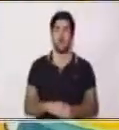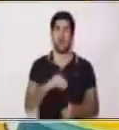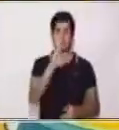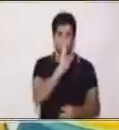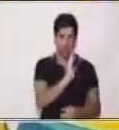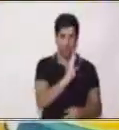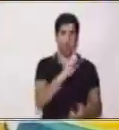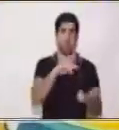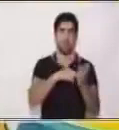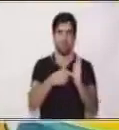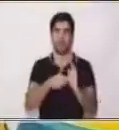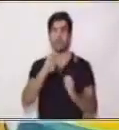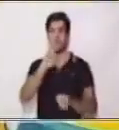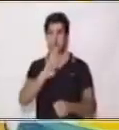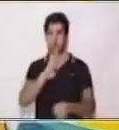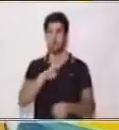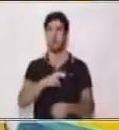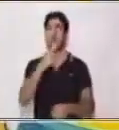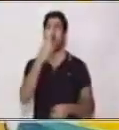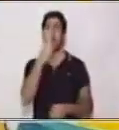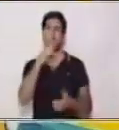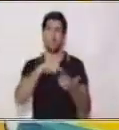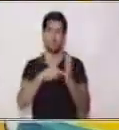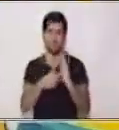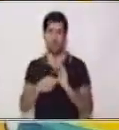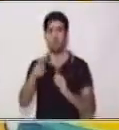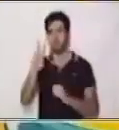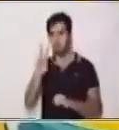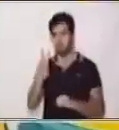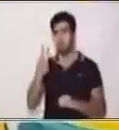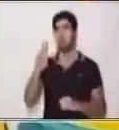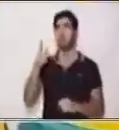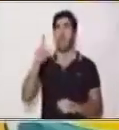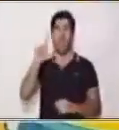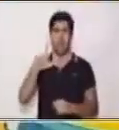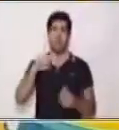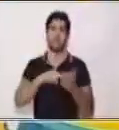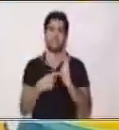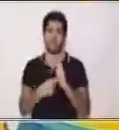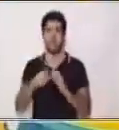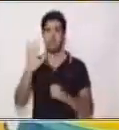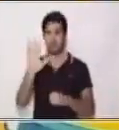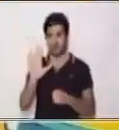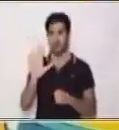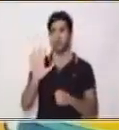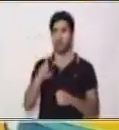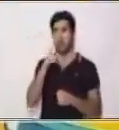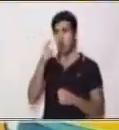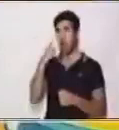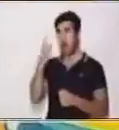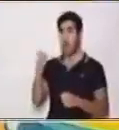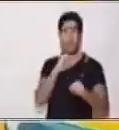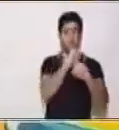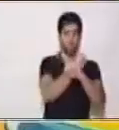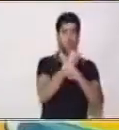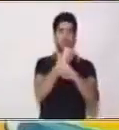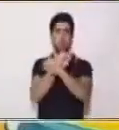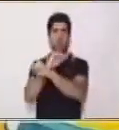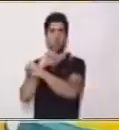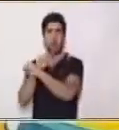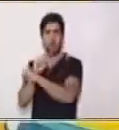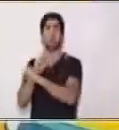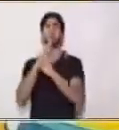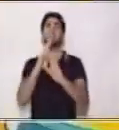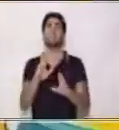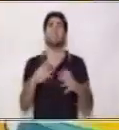2 y de largo tenemos 5. Al multiplicar esas tres cantidades, 3 por 2 por 5,